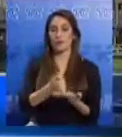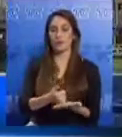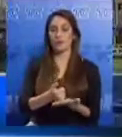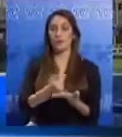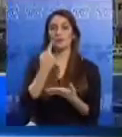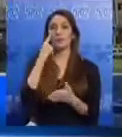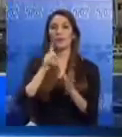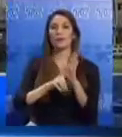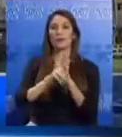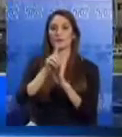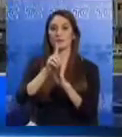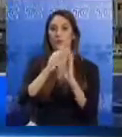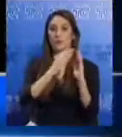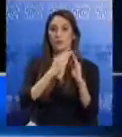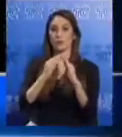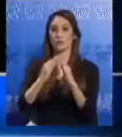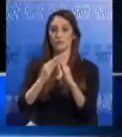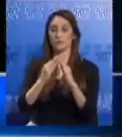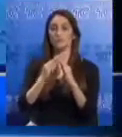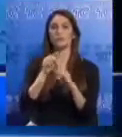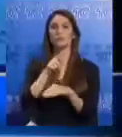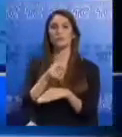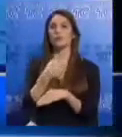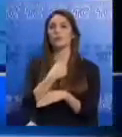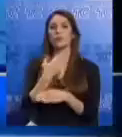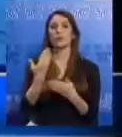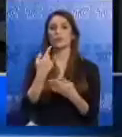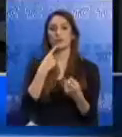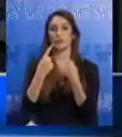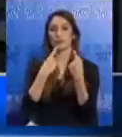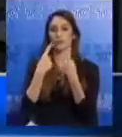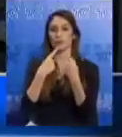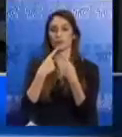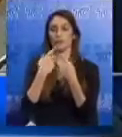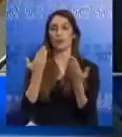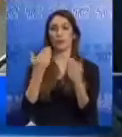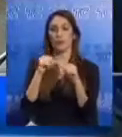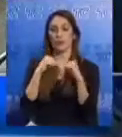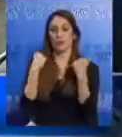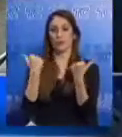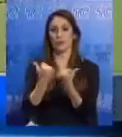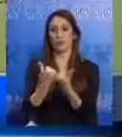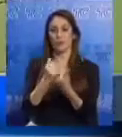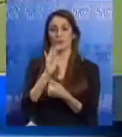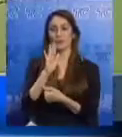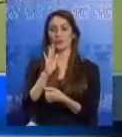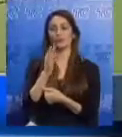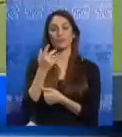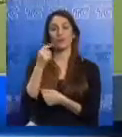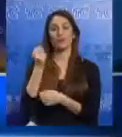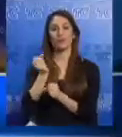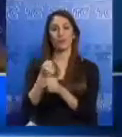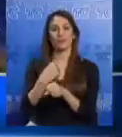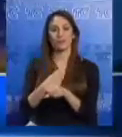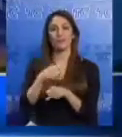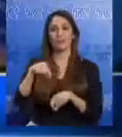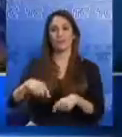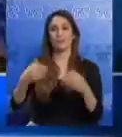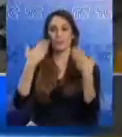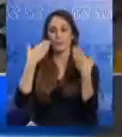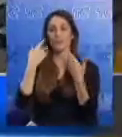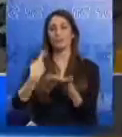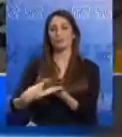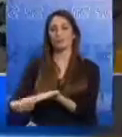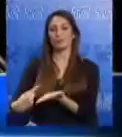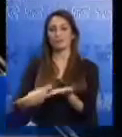desarrollo urbano, es lo que se discutió en un foro organizado en el auditorio del Museo Antropológico y de Arte Contemporáneo de Guayaquil.